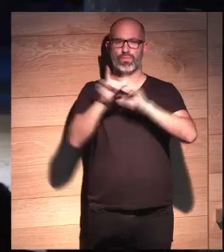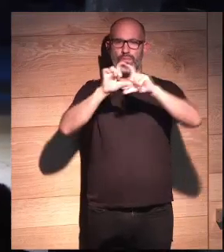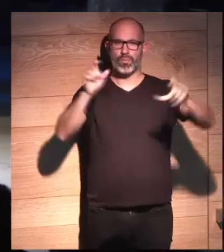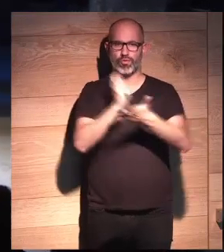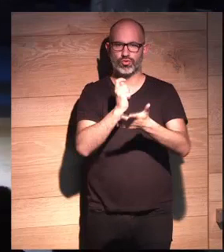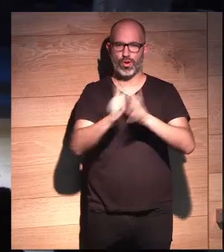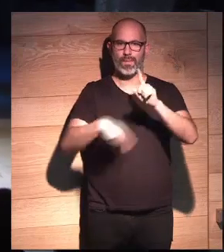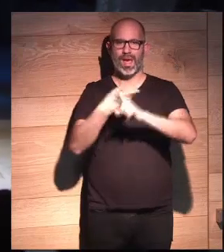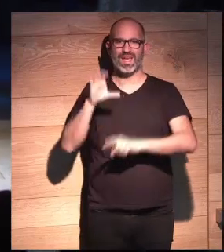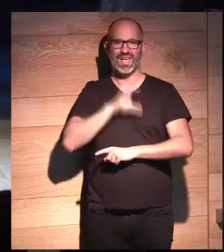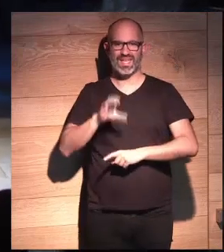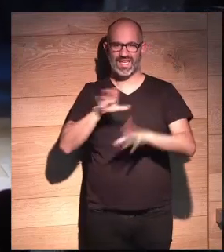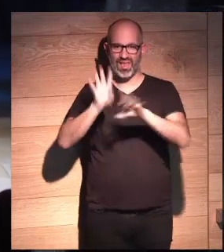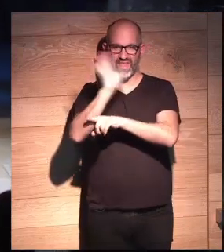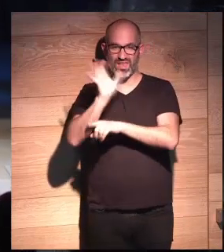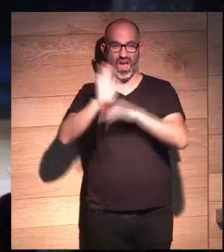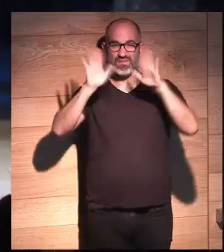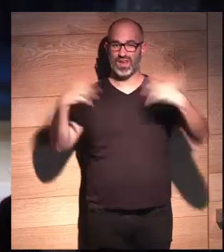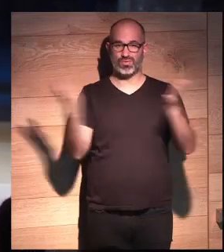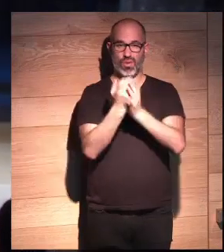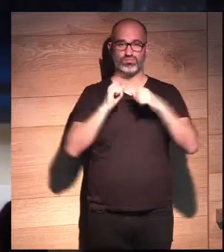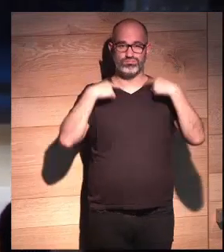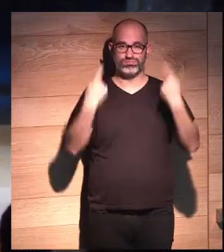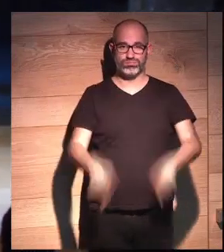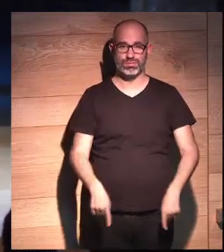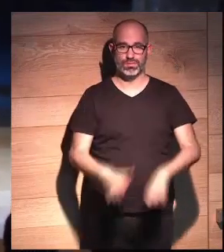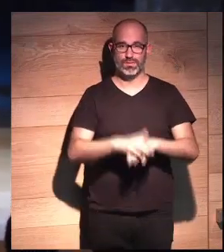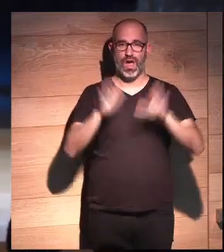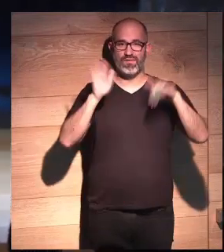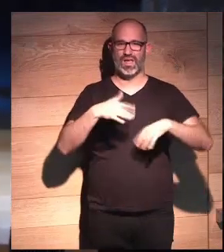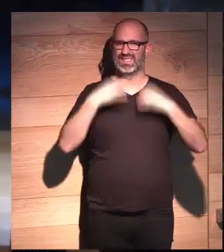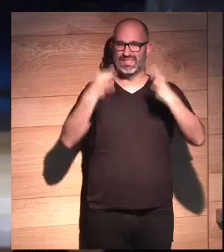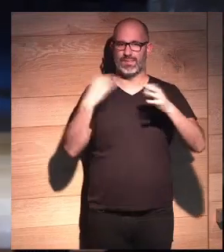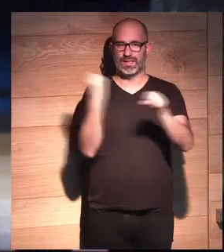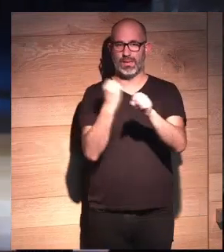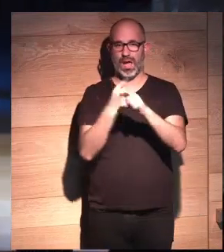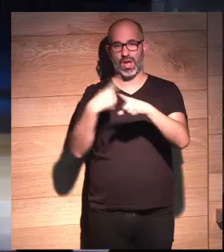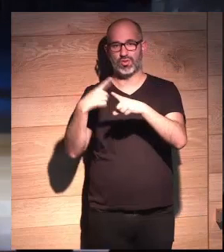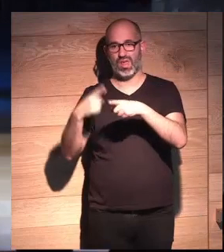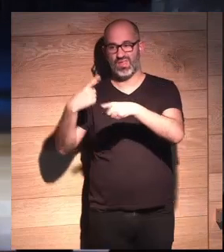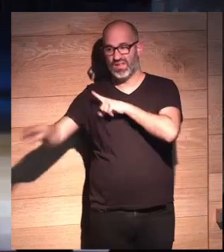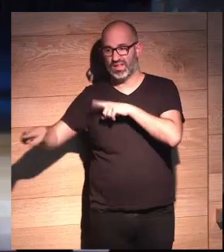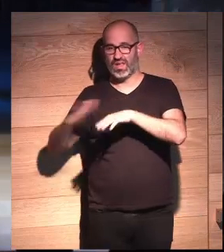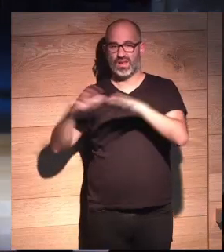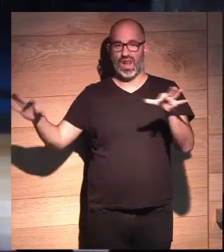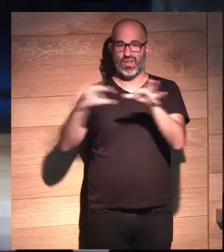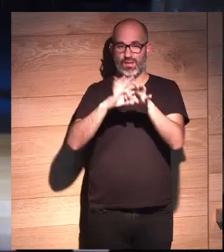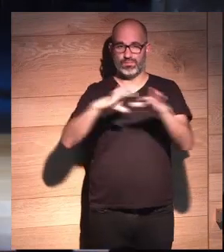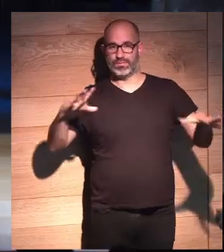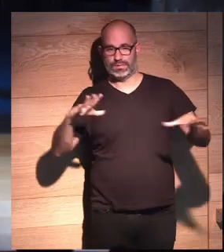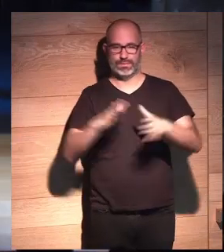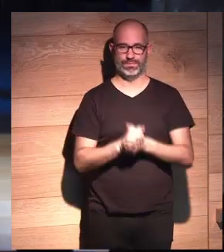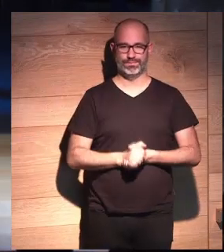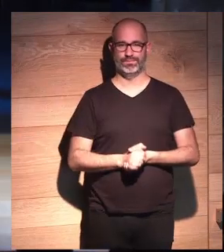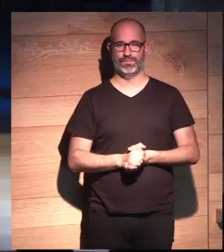hice crítica de cine y no cuajó. Siempre tuve que trabajar en cosas diferentes que no estaban relacionadas con el